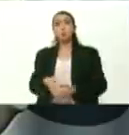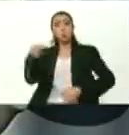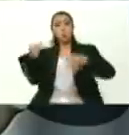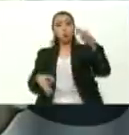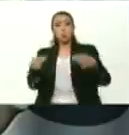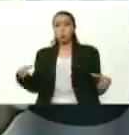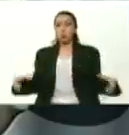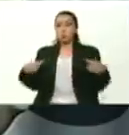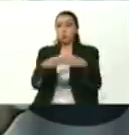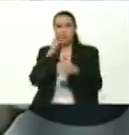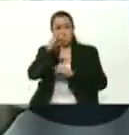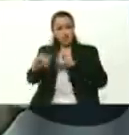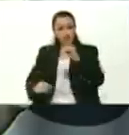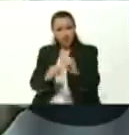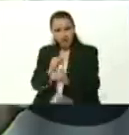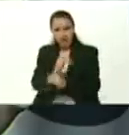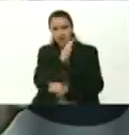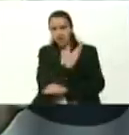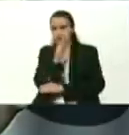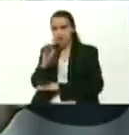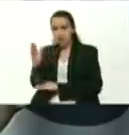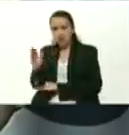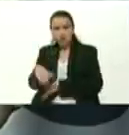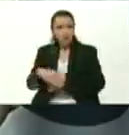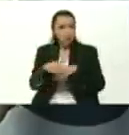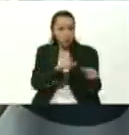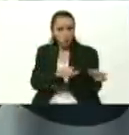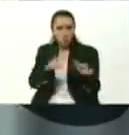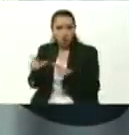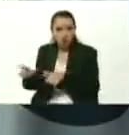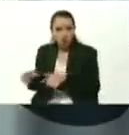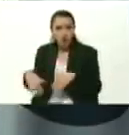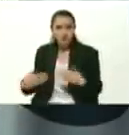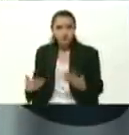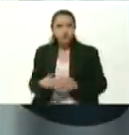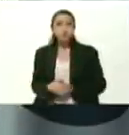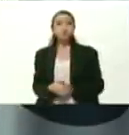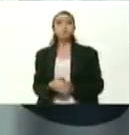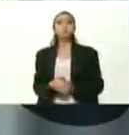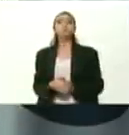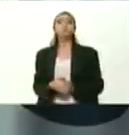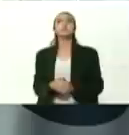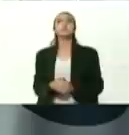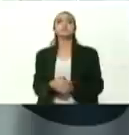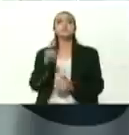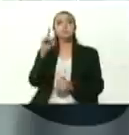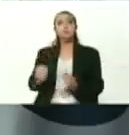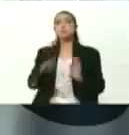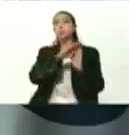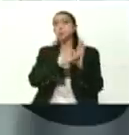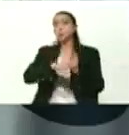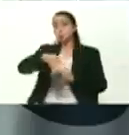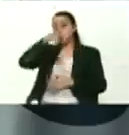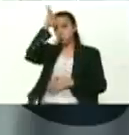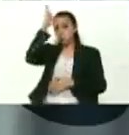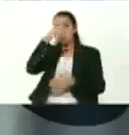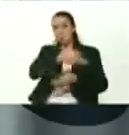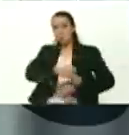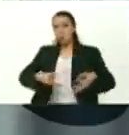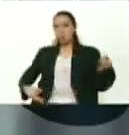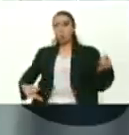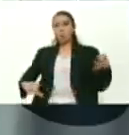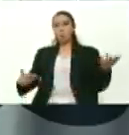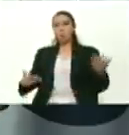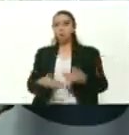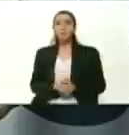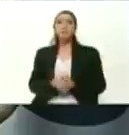Corte Penal Internacional y hubiese ya existido también el Estatuto de Roma,